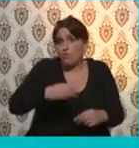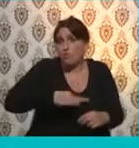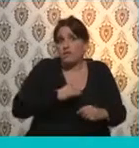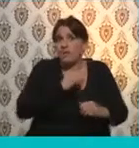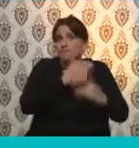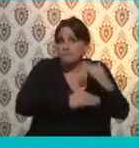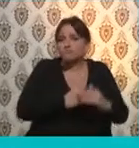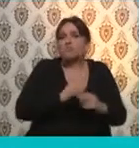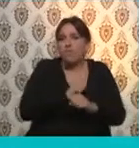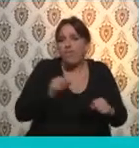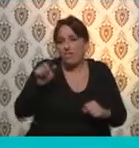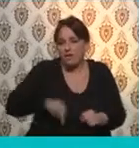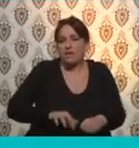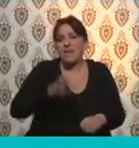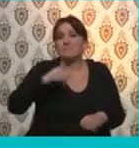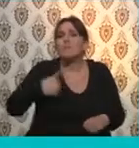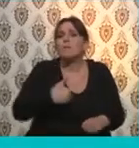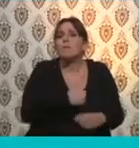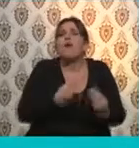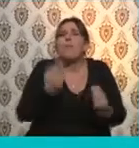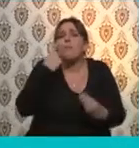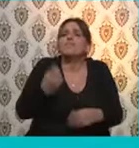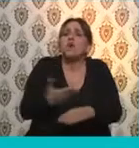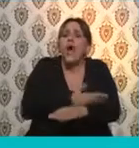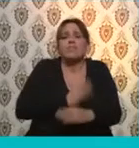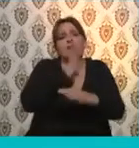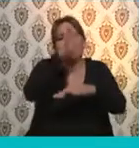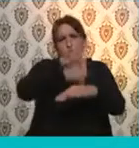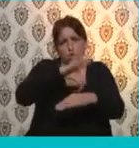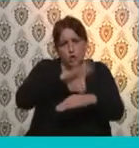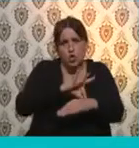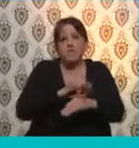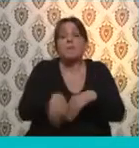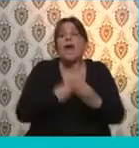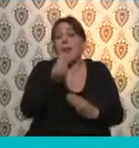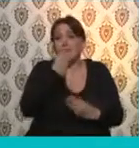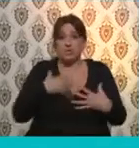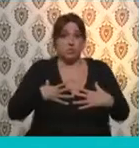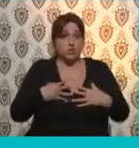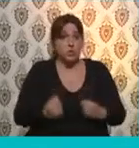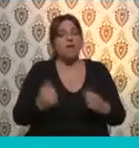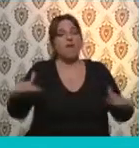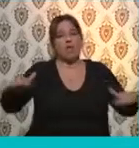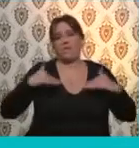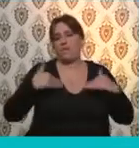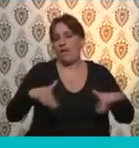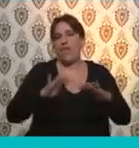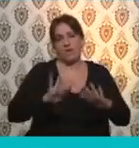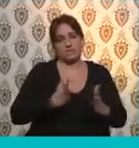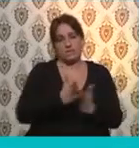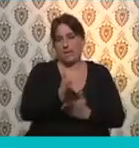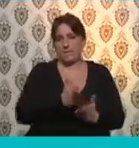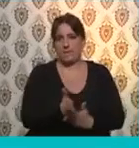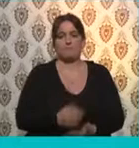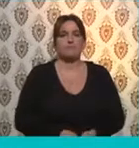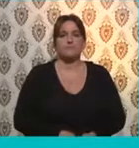eso es tan importante consultar al médico en forma periódica, llevar una alimentación saludable y hacer actividad física en forma regular.